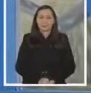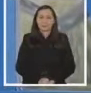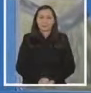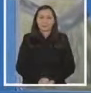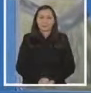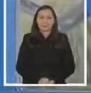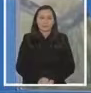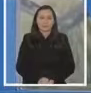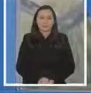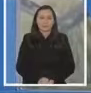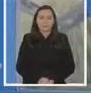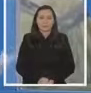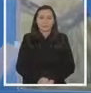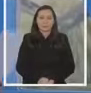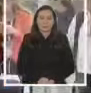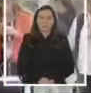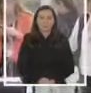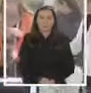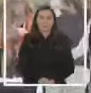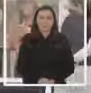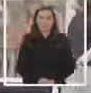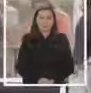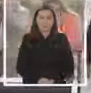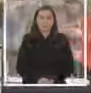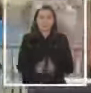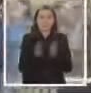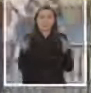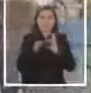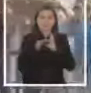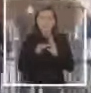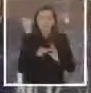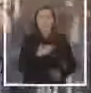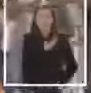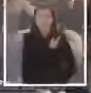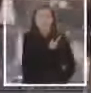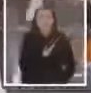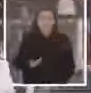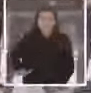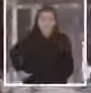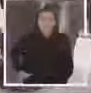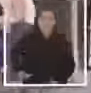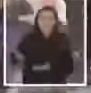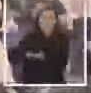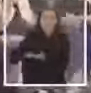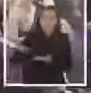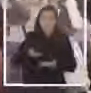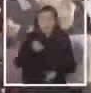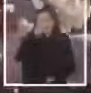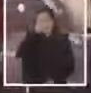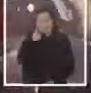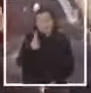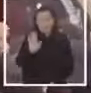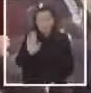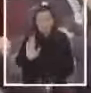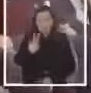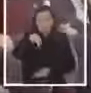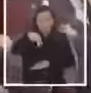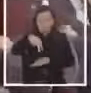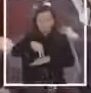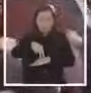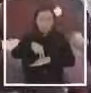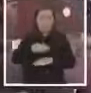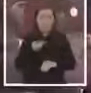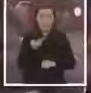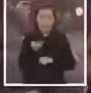Ahora viene el momento de la promulgación entonces de esta ley de las 40 horas, luego que el presidente entregara